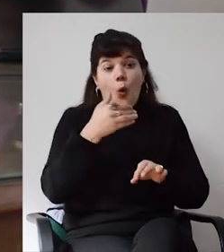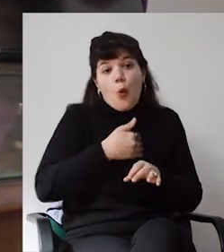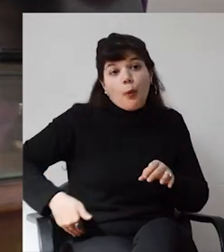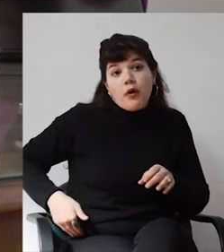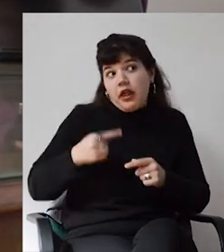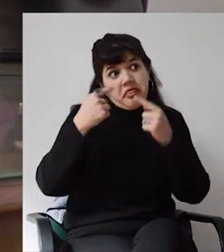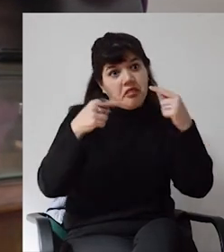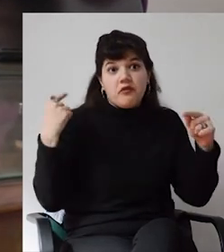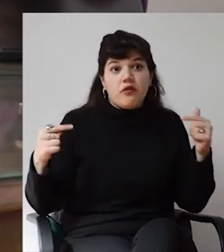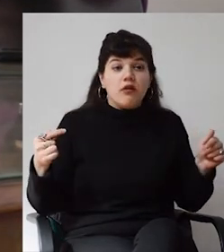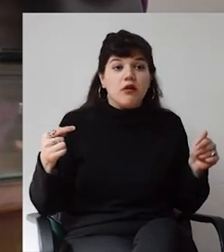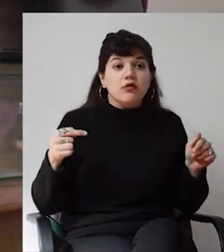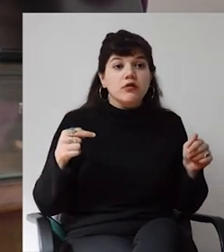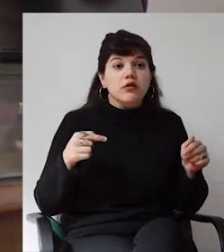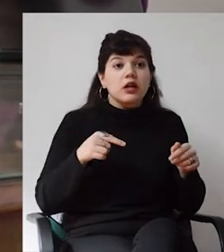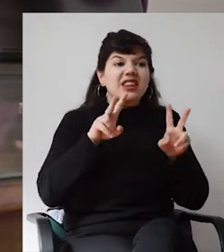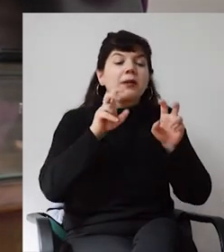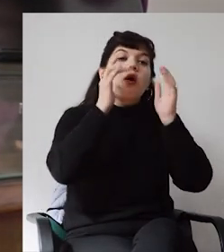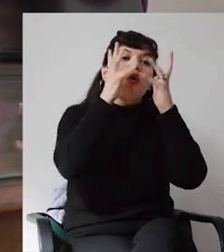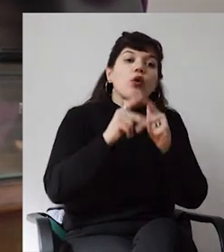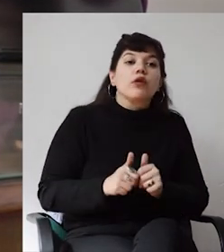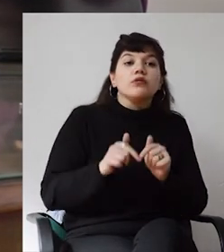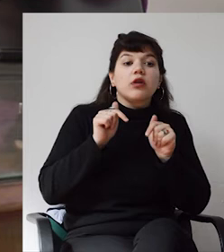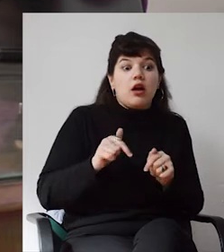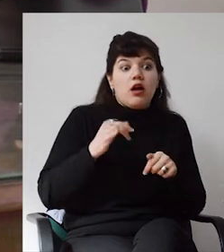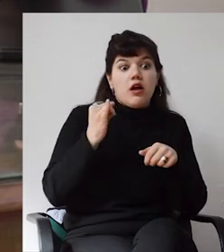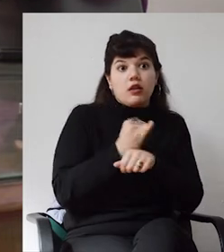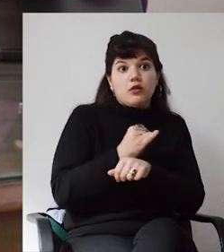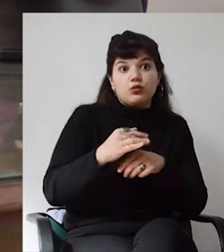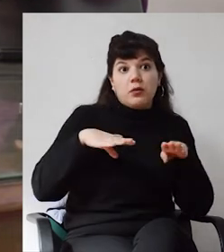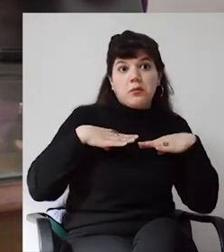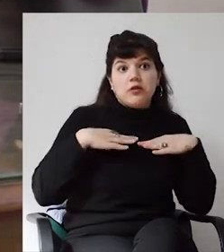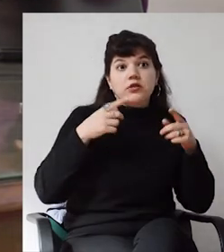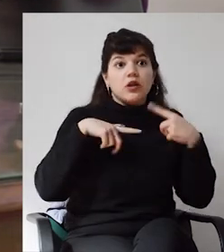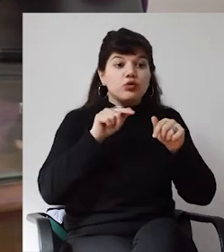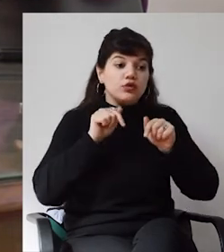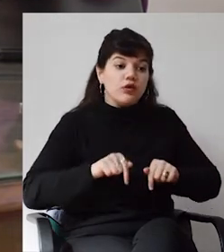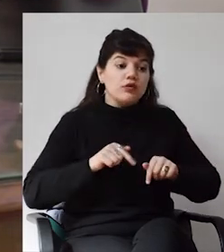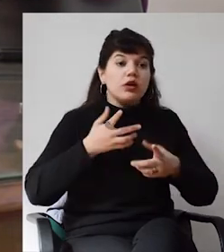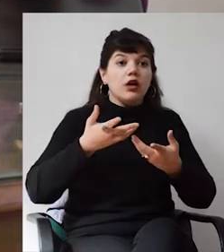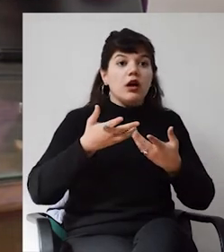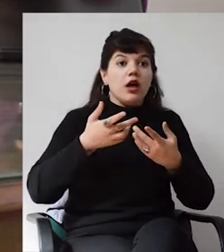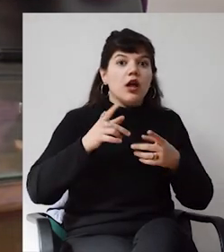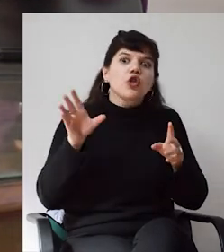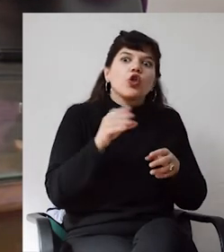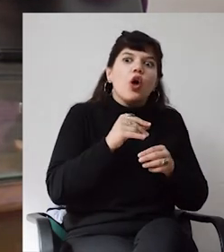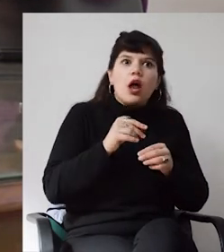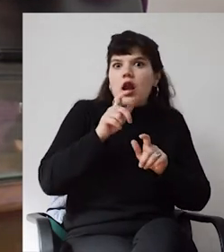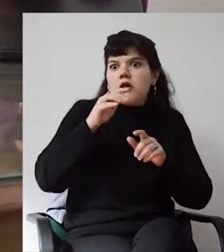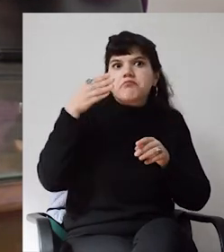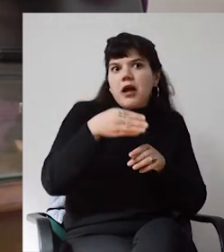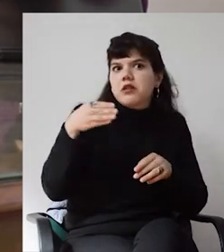de gobierno, son todos distintos, de la organización, en este caso ISEF, en donde estos submundos